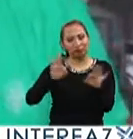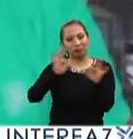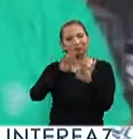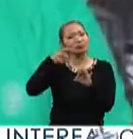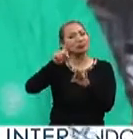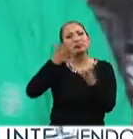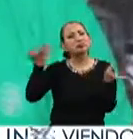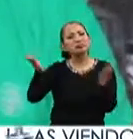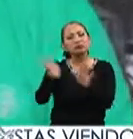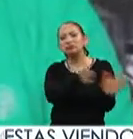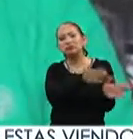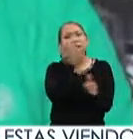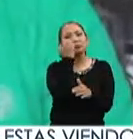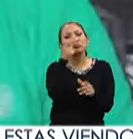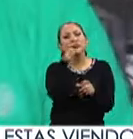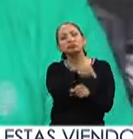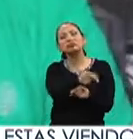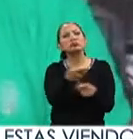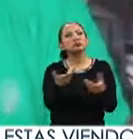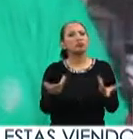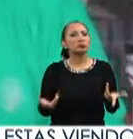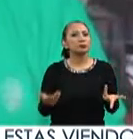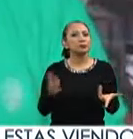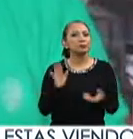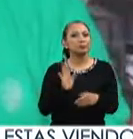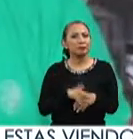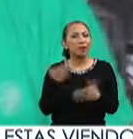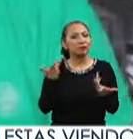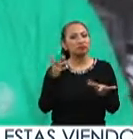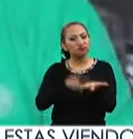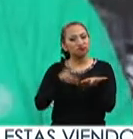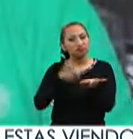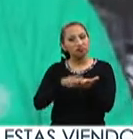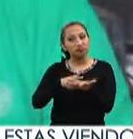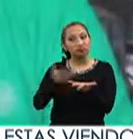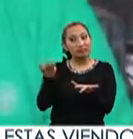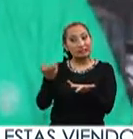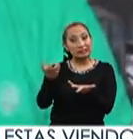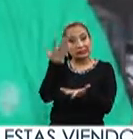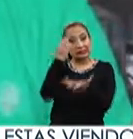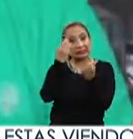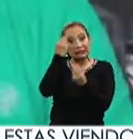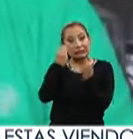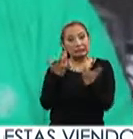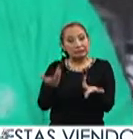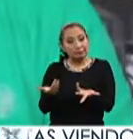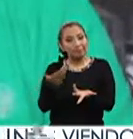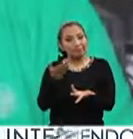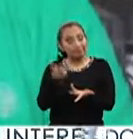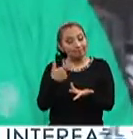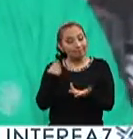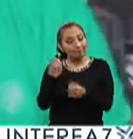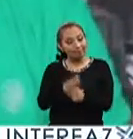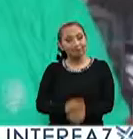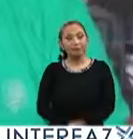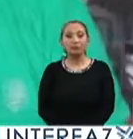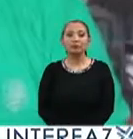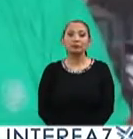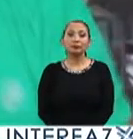importante, pero en lo académico, ¿qué es lo que más valoras de este intercambio, de esta